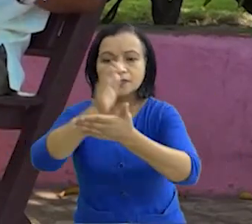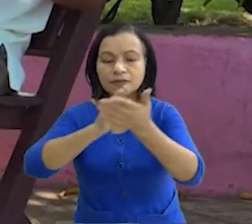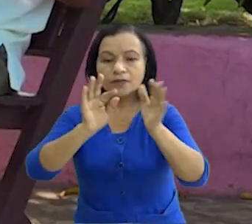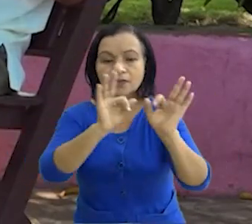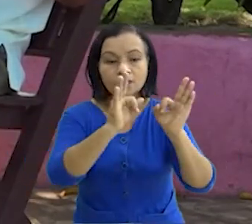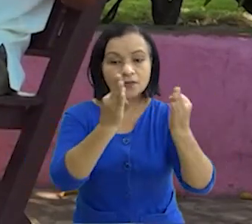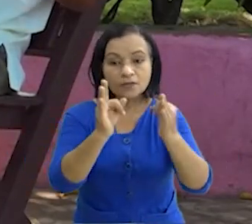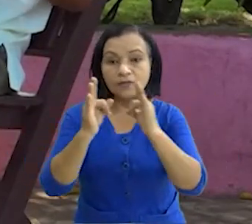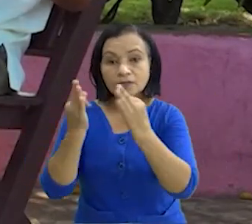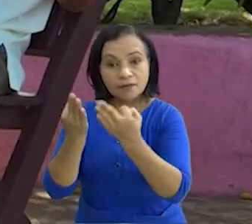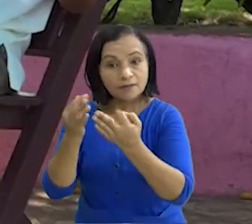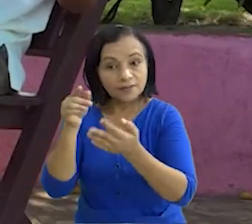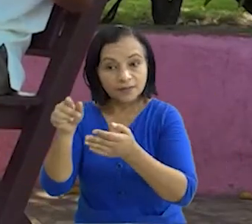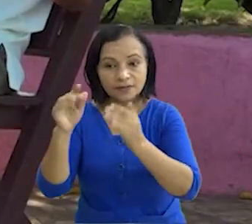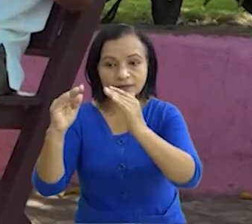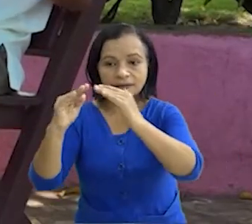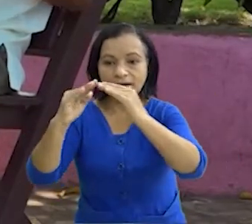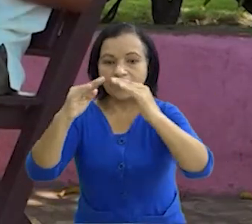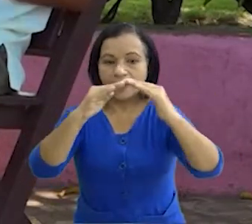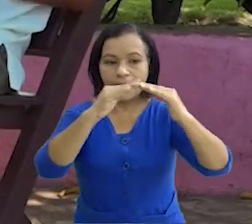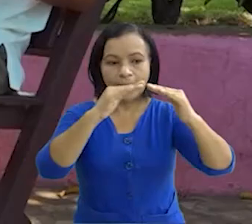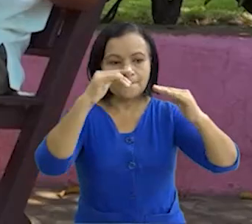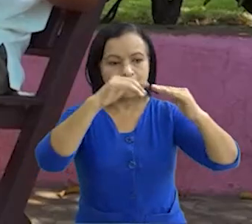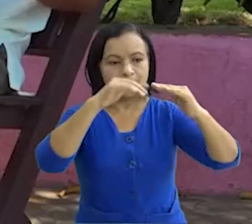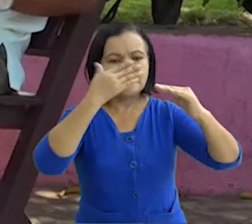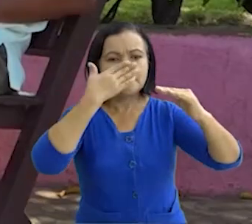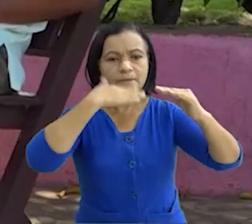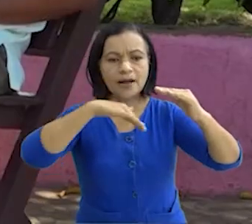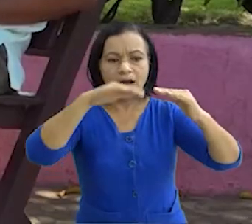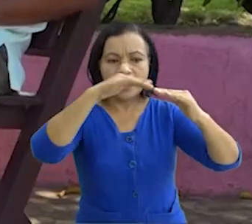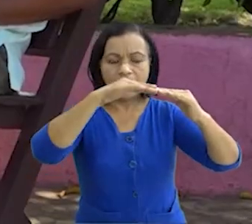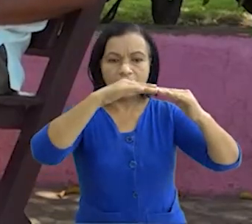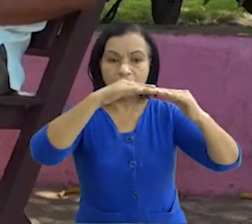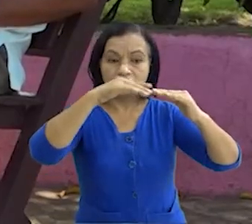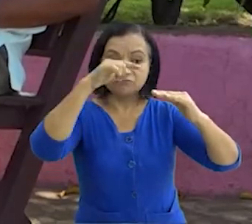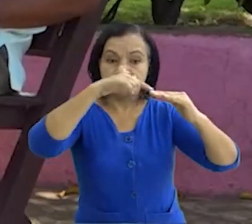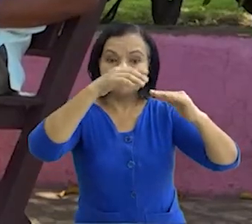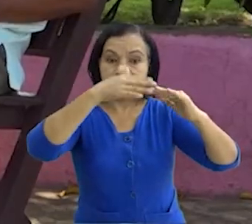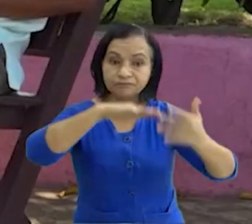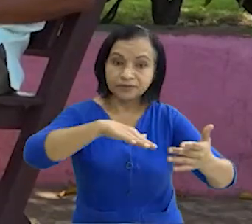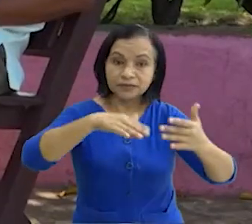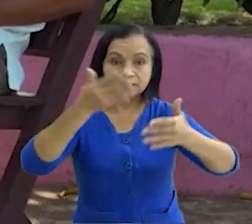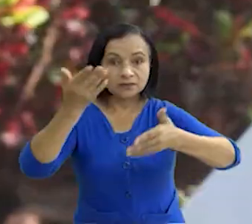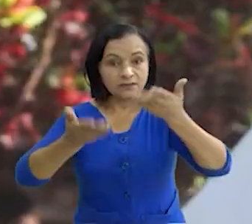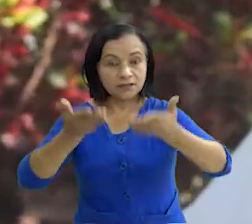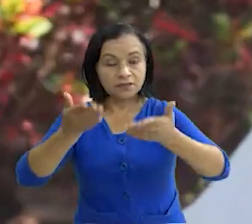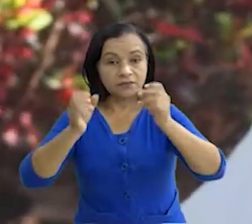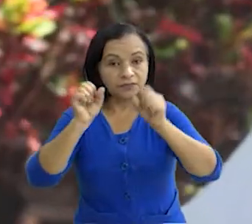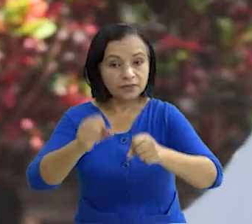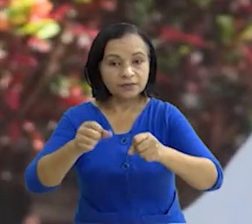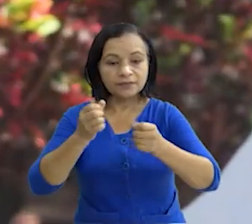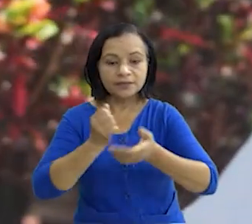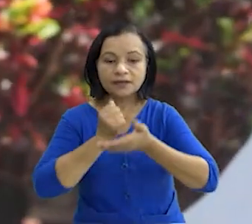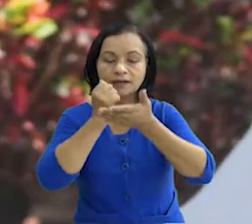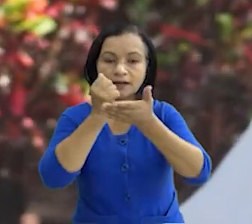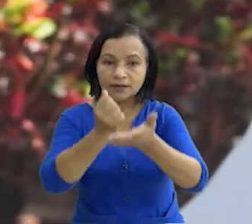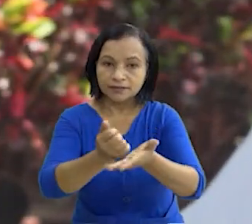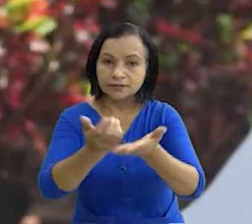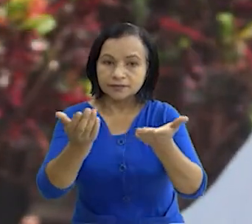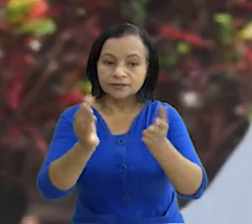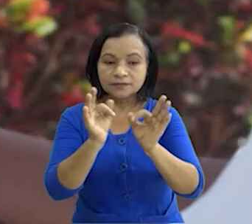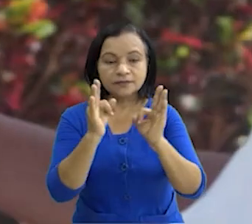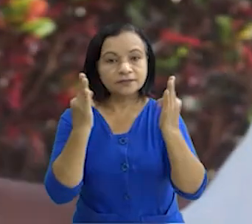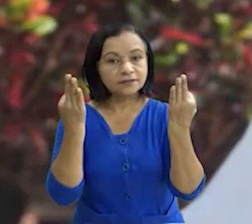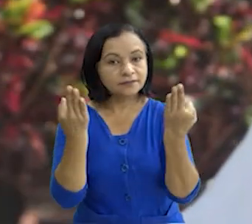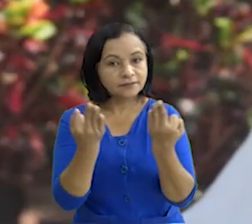que el techo está, el zinc está en mal estado, y ahí pues de inmediato también nosotros tenemos que recurrir a eso. Y la